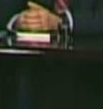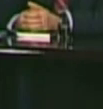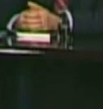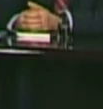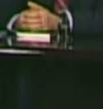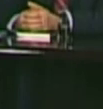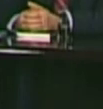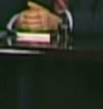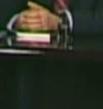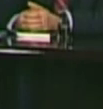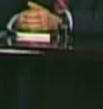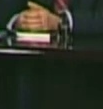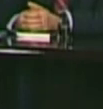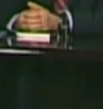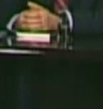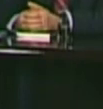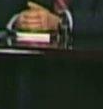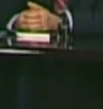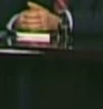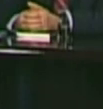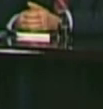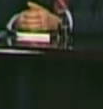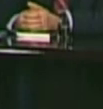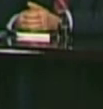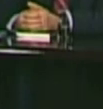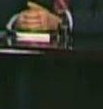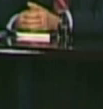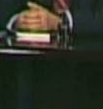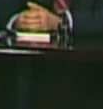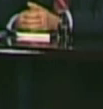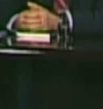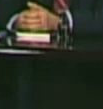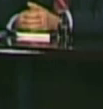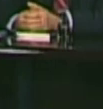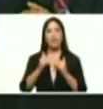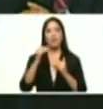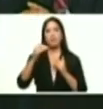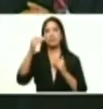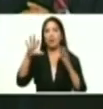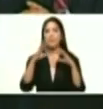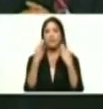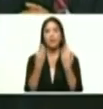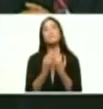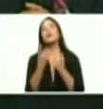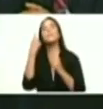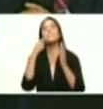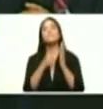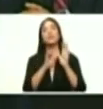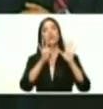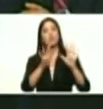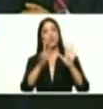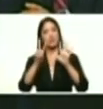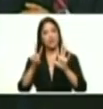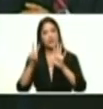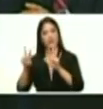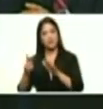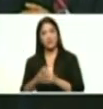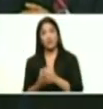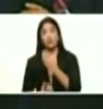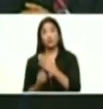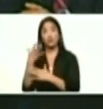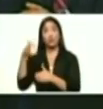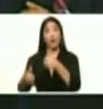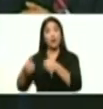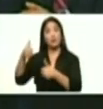Y allí vivimos todas las etapas que vive una familia. En 1967 surgió la candidatura de Prieto Figueroa.